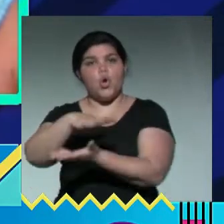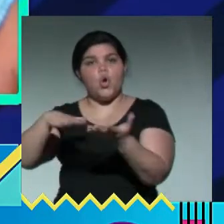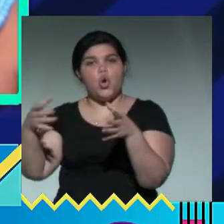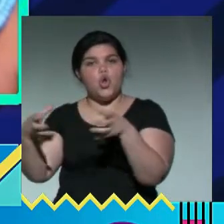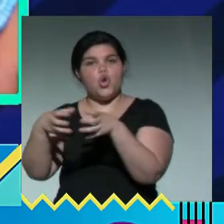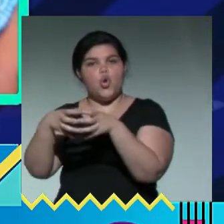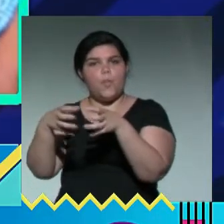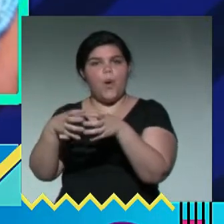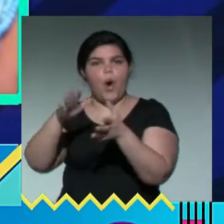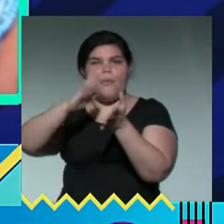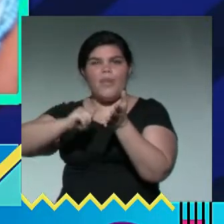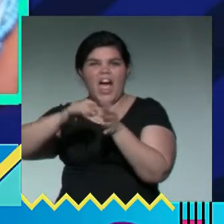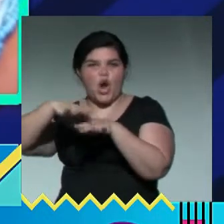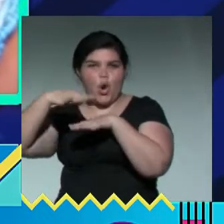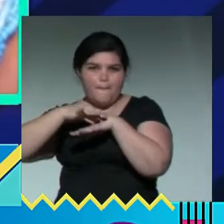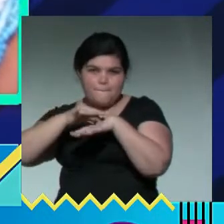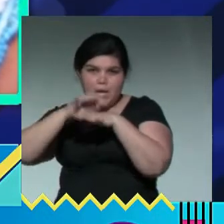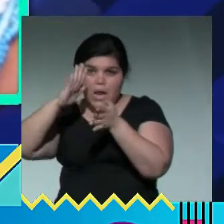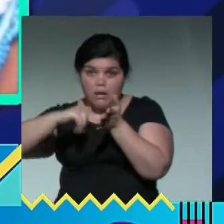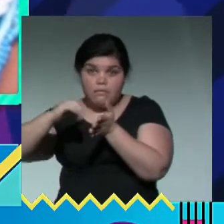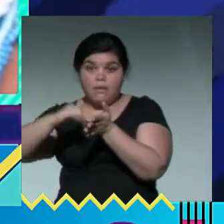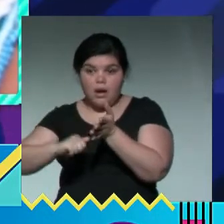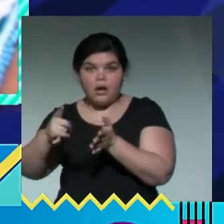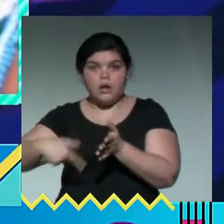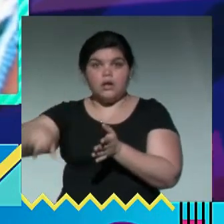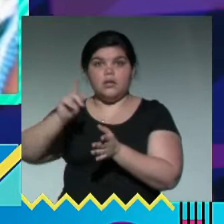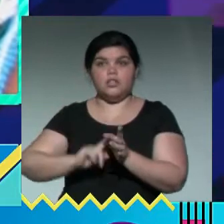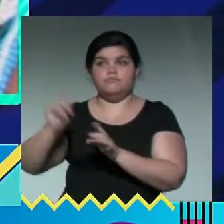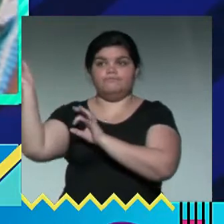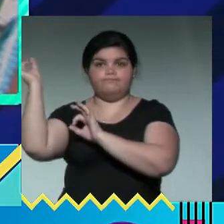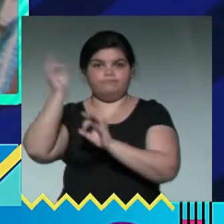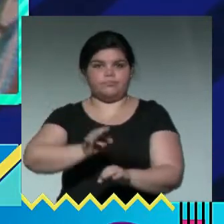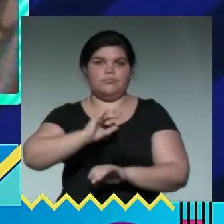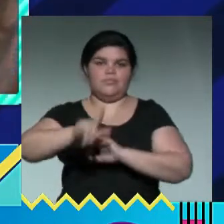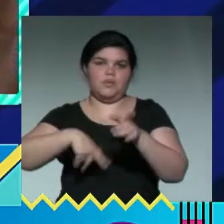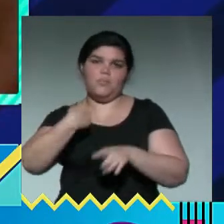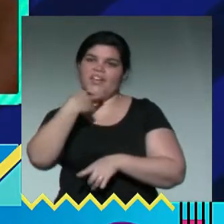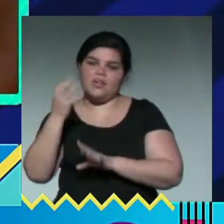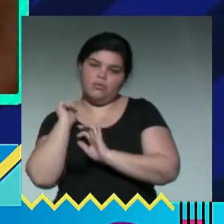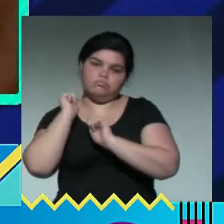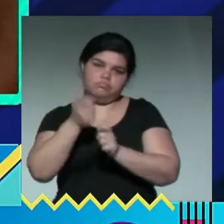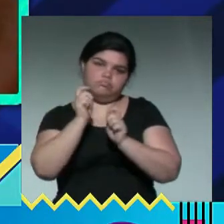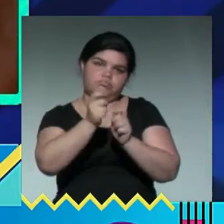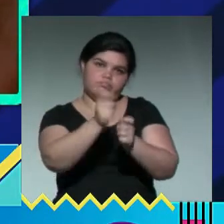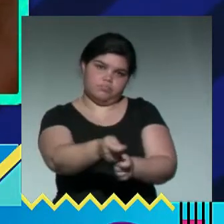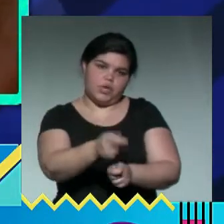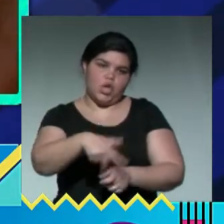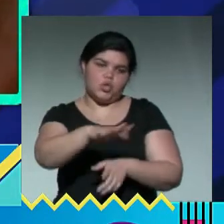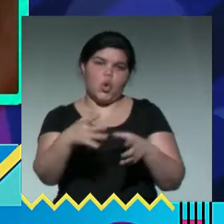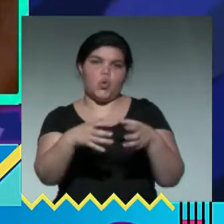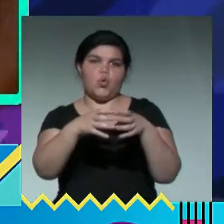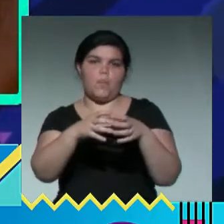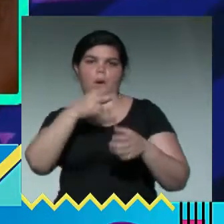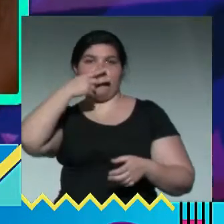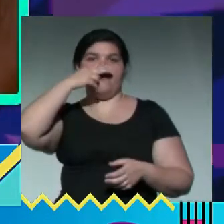venían de la península ibérica y que después, bueno, fueron teniendo sus descendencias acá, que eran los grupos privilegiados,